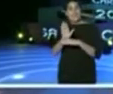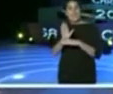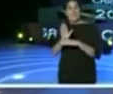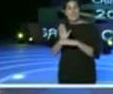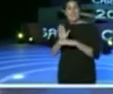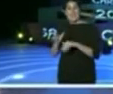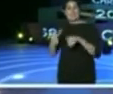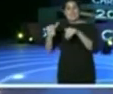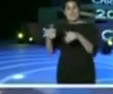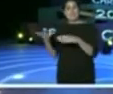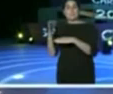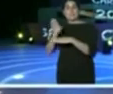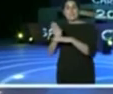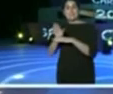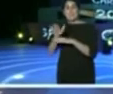Alta.